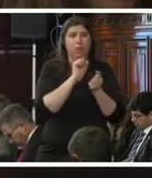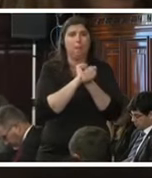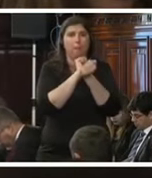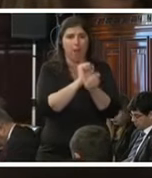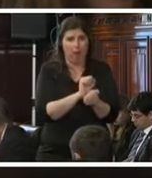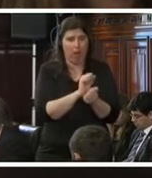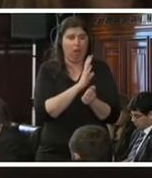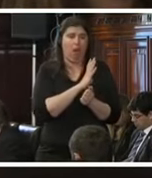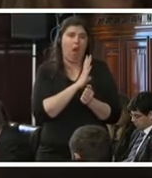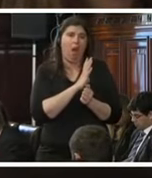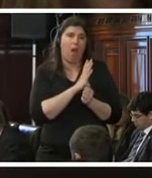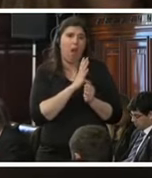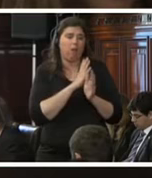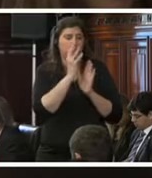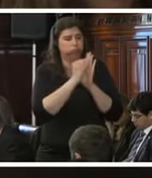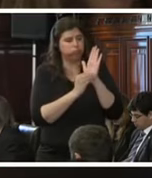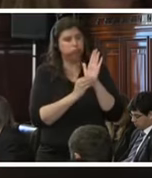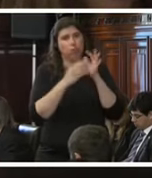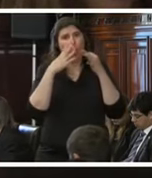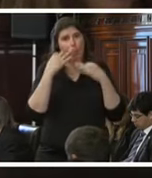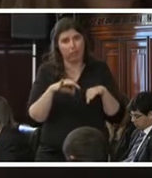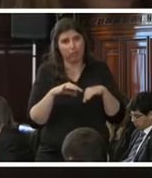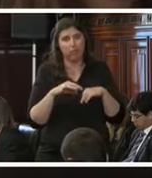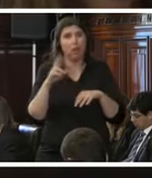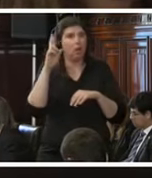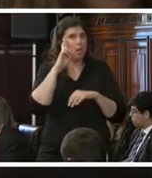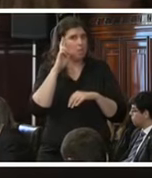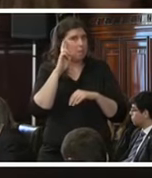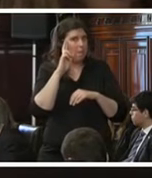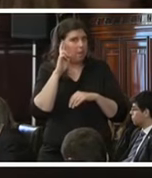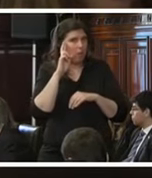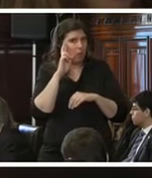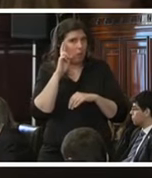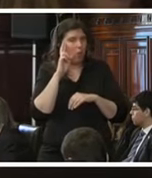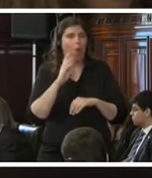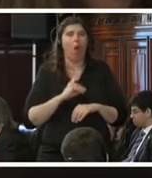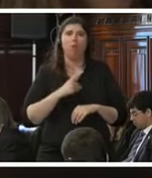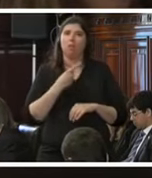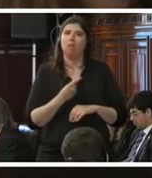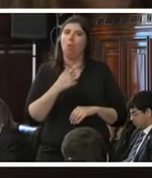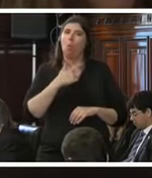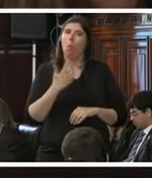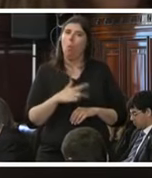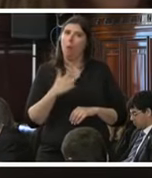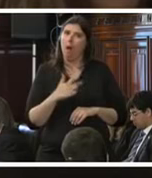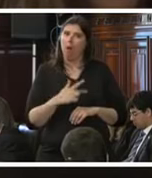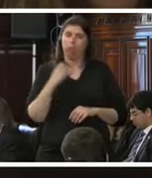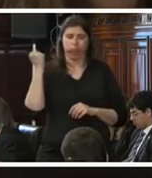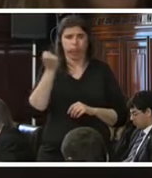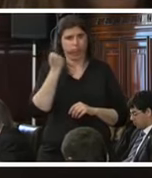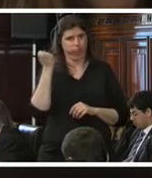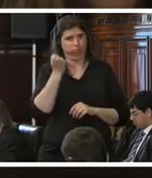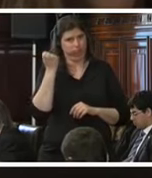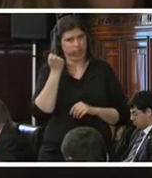enunciaciones categóricas que cumplir. El respeto a la dignidad humana es esencial porque el esquema de garantías nos presenta en